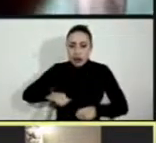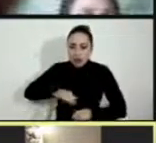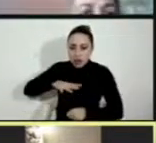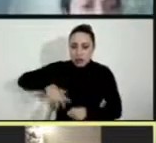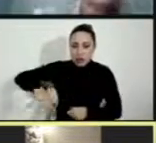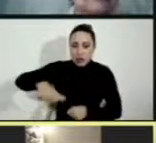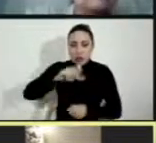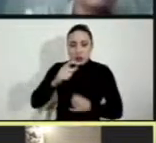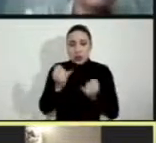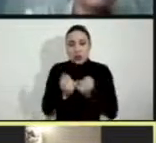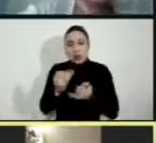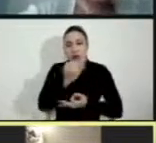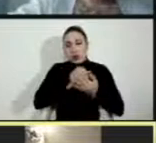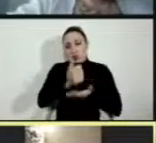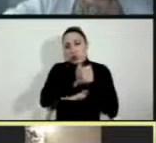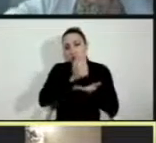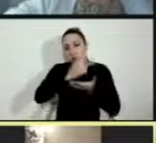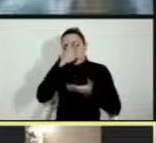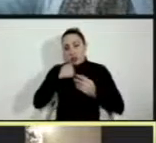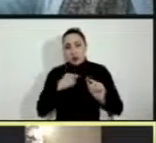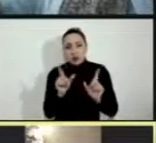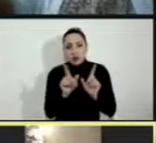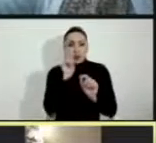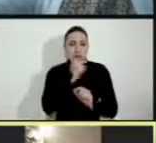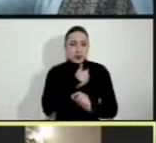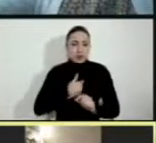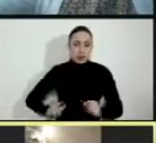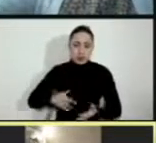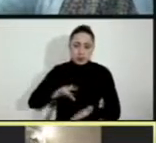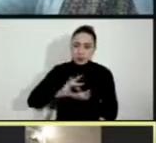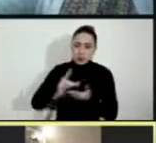cuanto, diputada presidenta. Gracias.